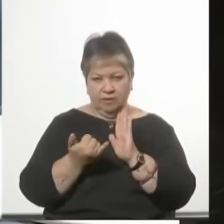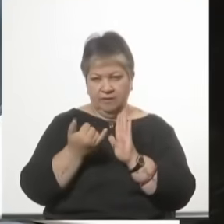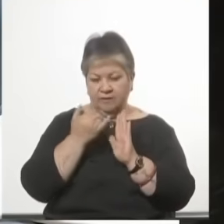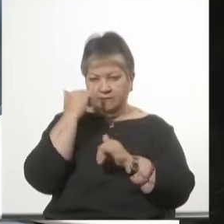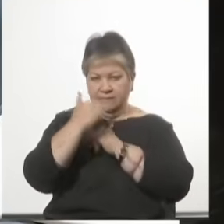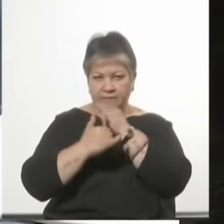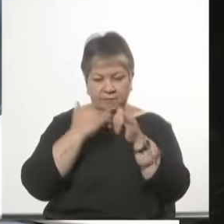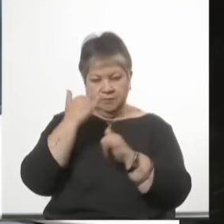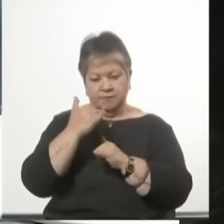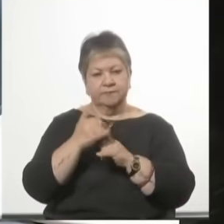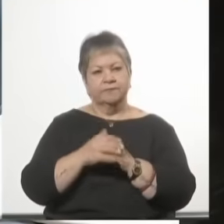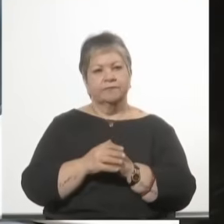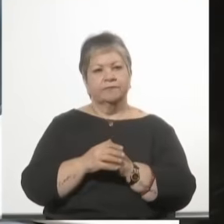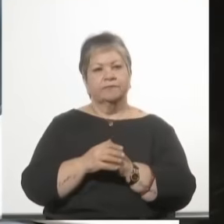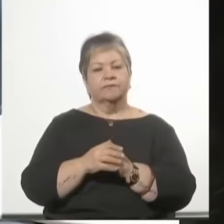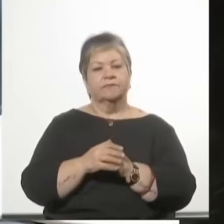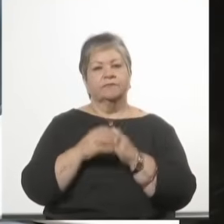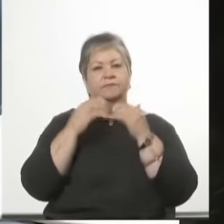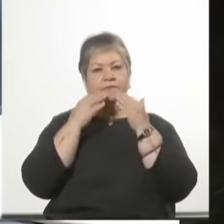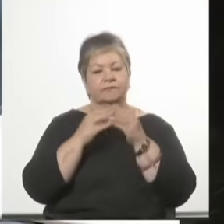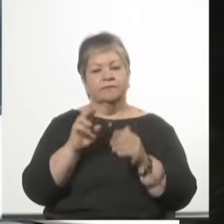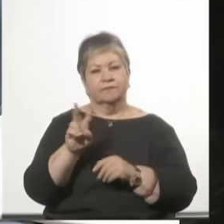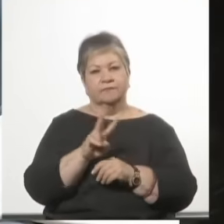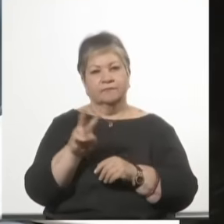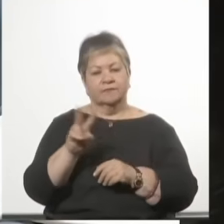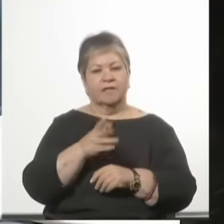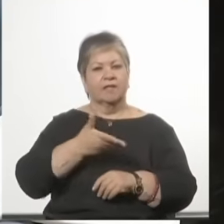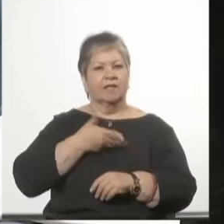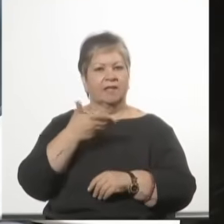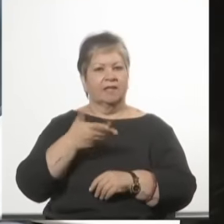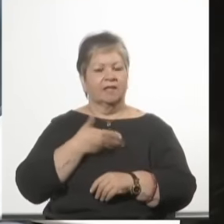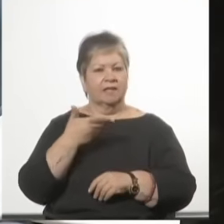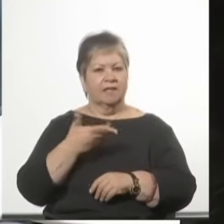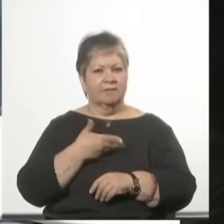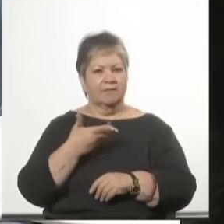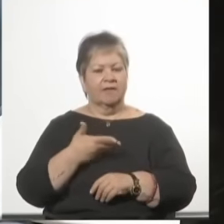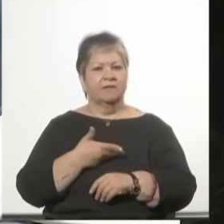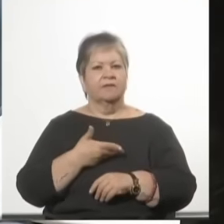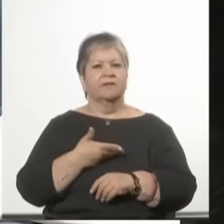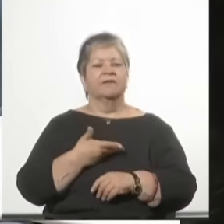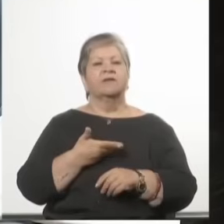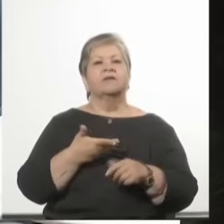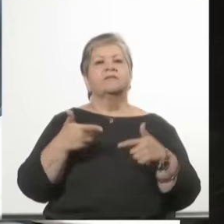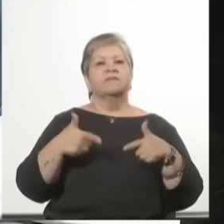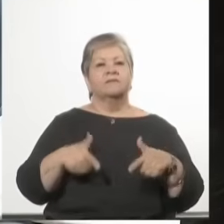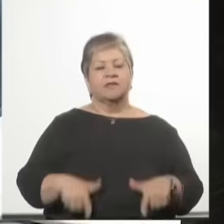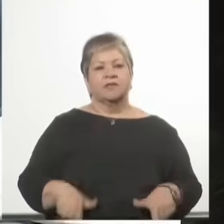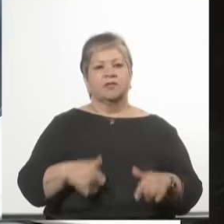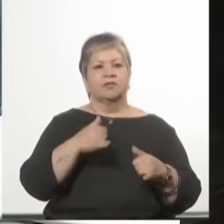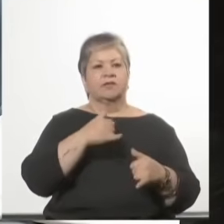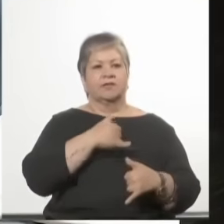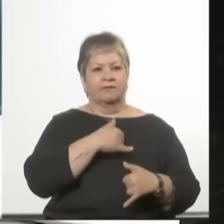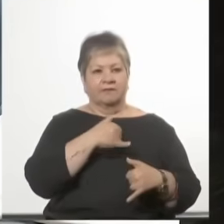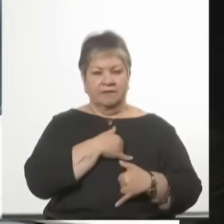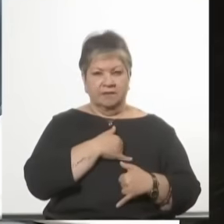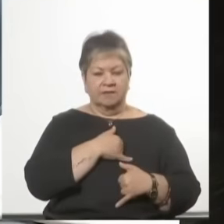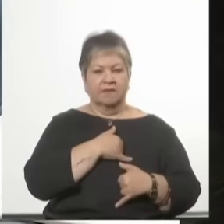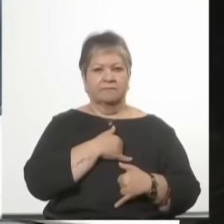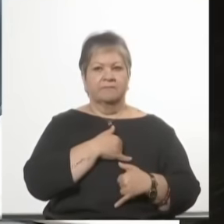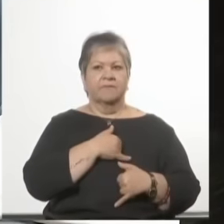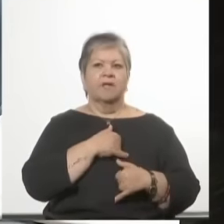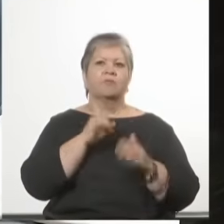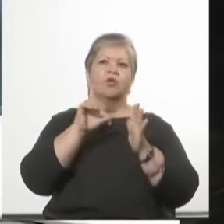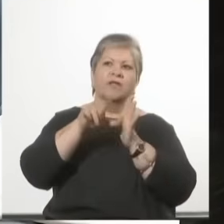En cuanto a la pregunta 22, le fue reclamada al MDN una respuesta por las autoridades de los Países Bajos por la demora en remitir la